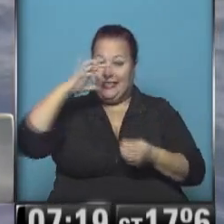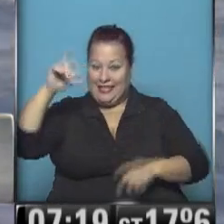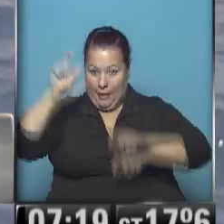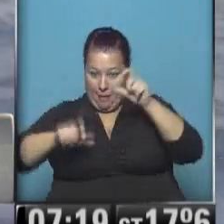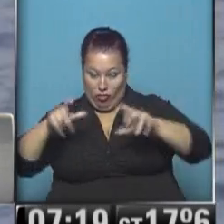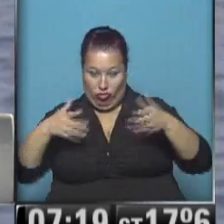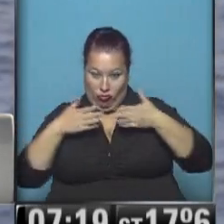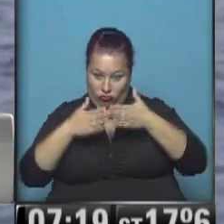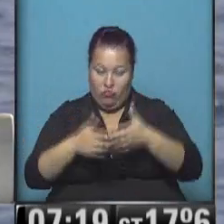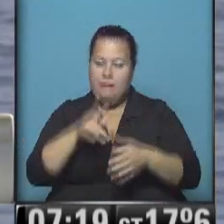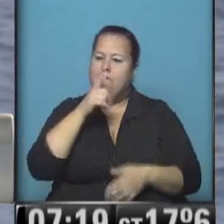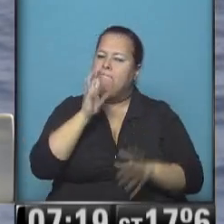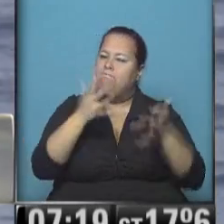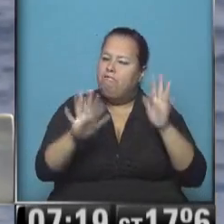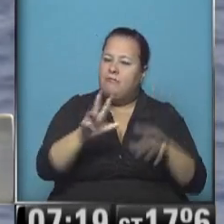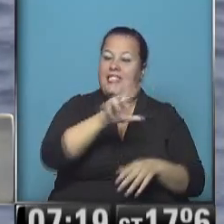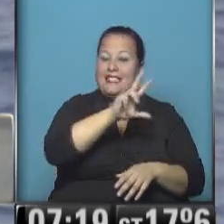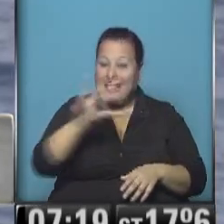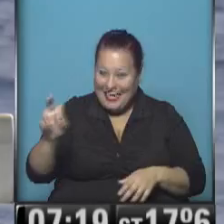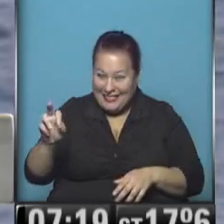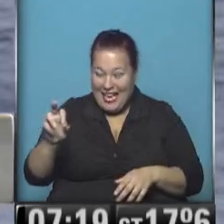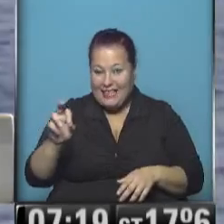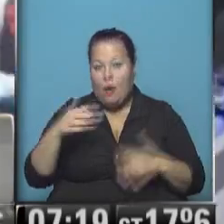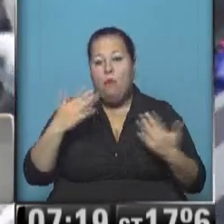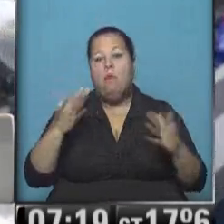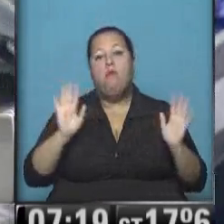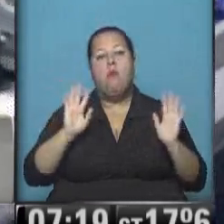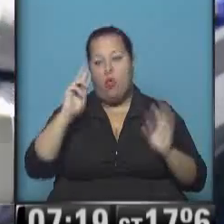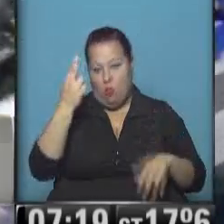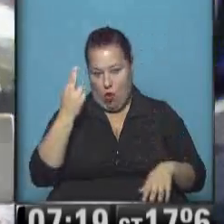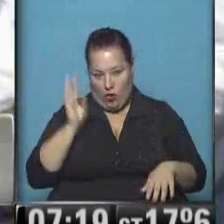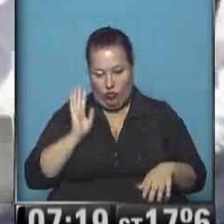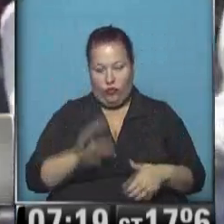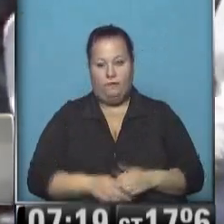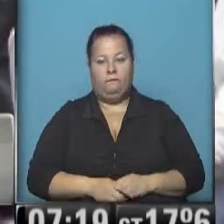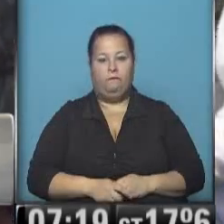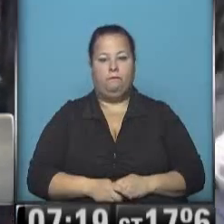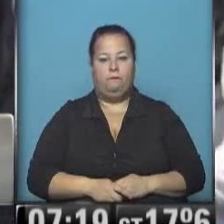que iban en el barco, se calcula que 300 podrían haber fallecido.